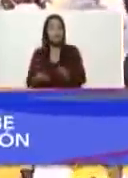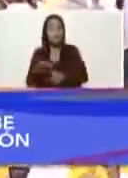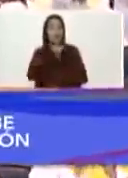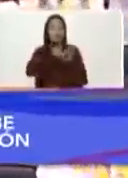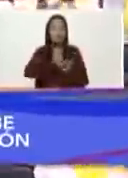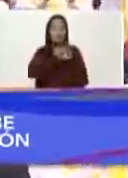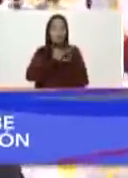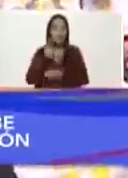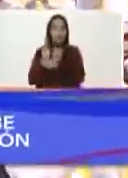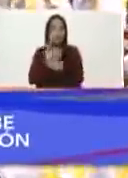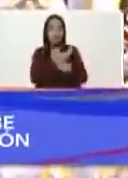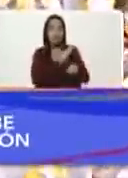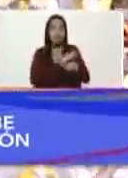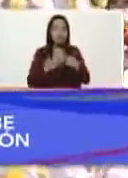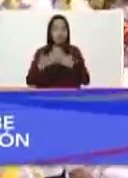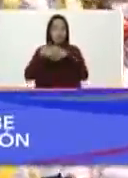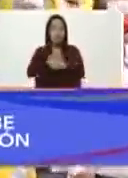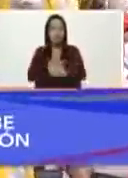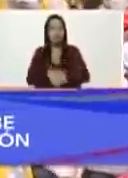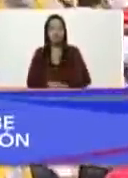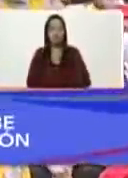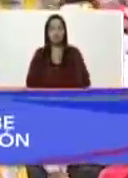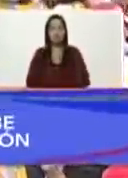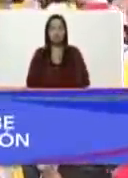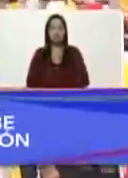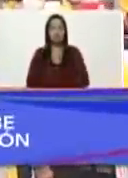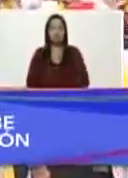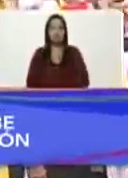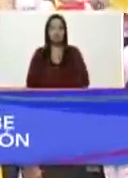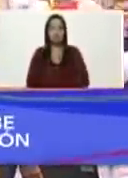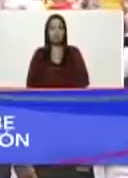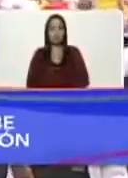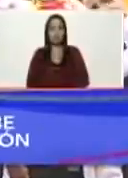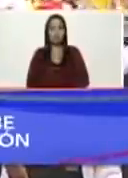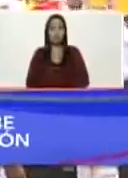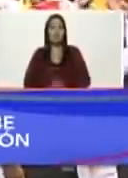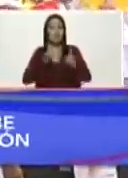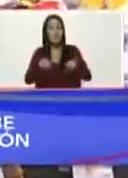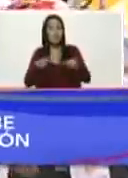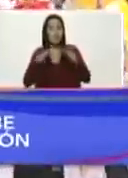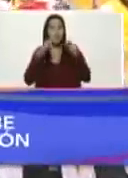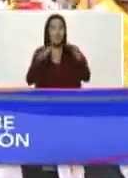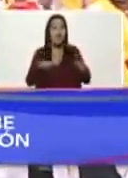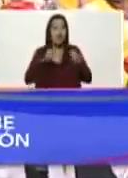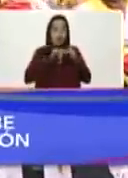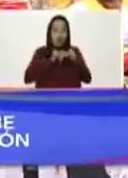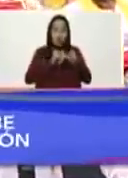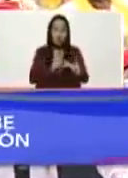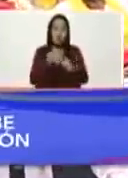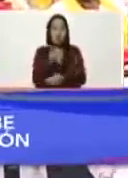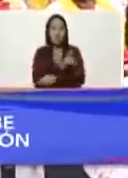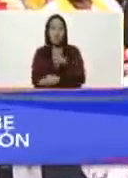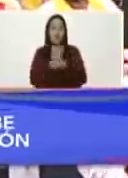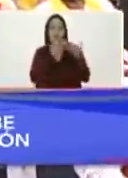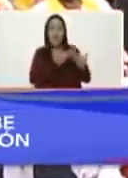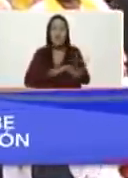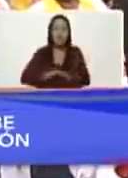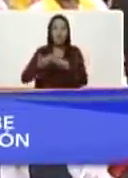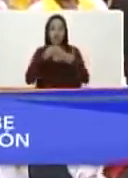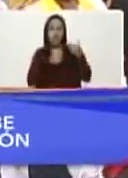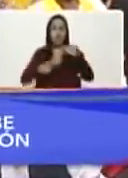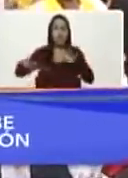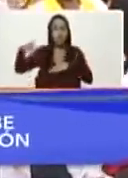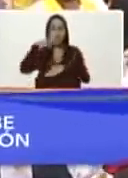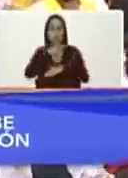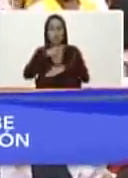su protección integral. Y me le garantiza la continuidad inmediata en los estudios de posgrado